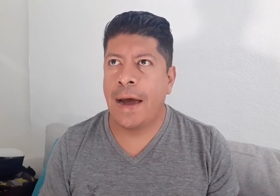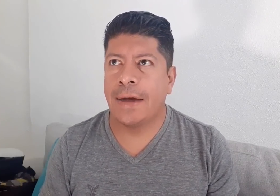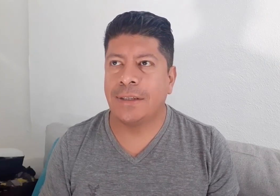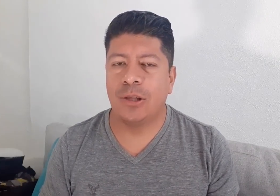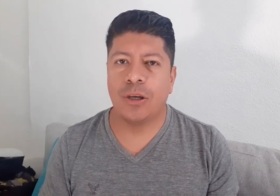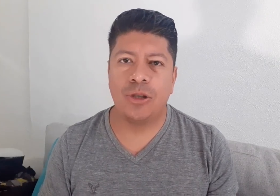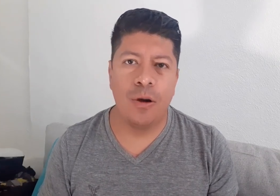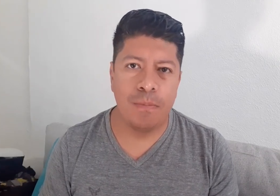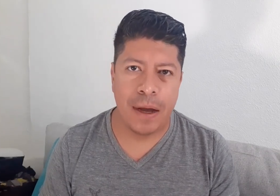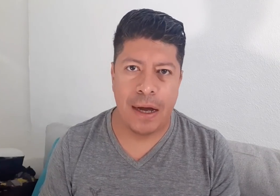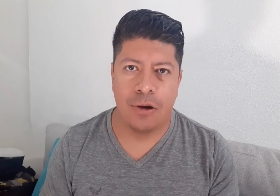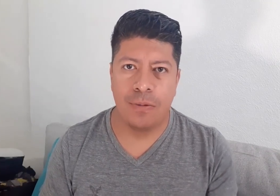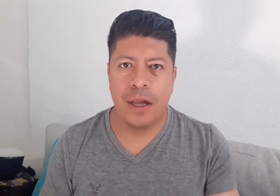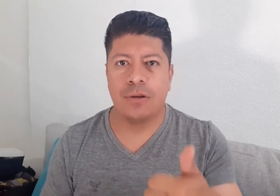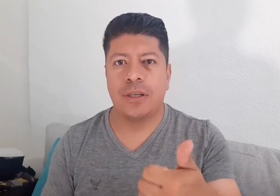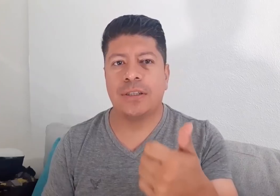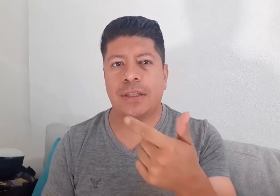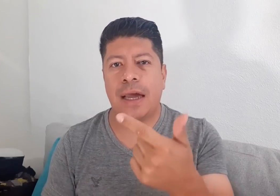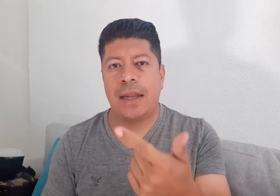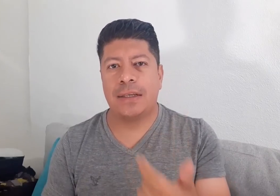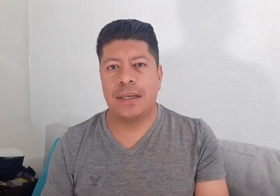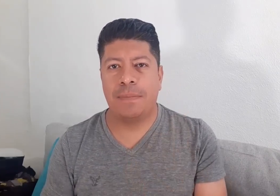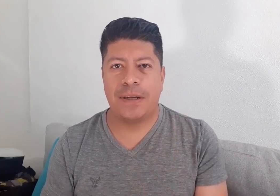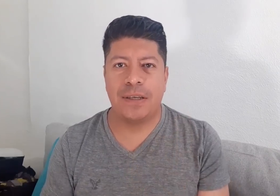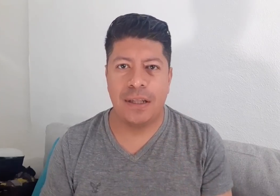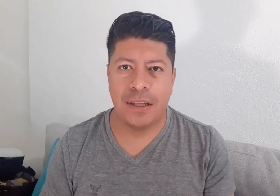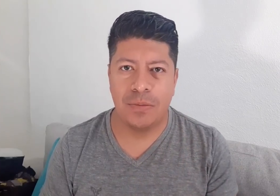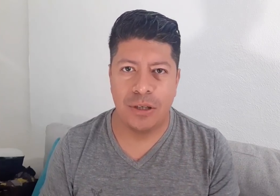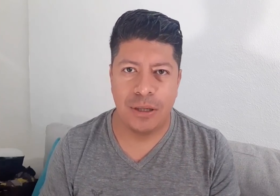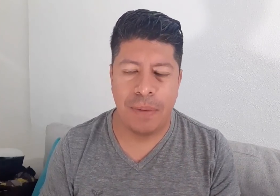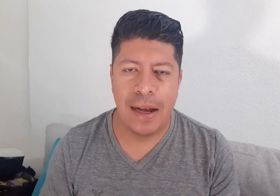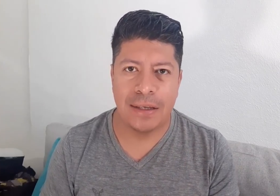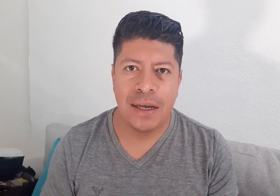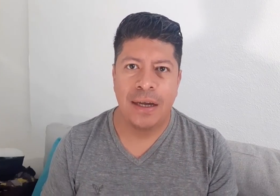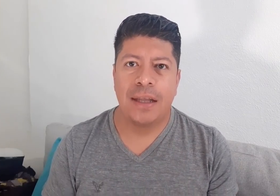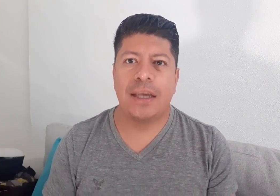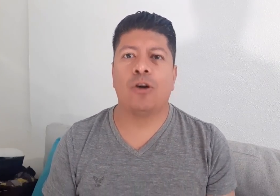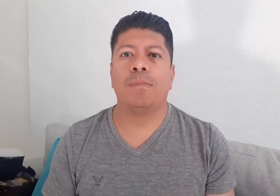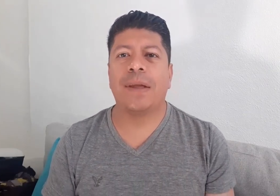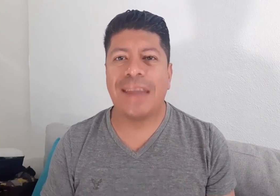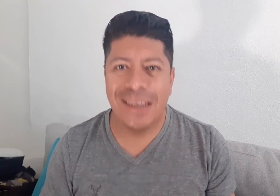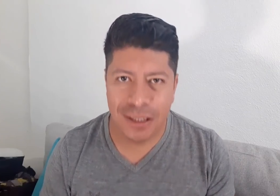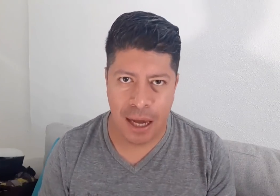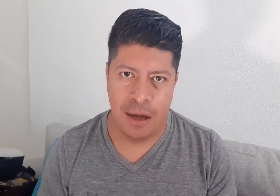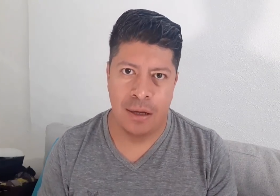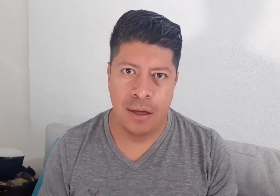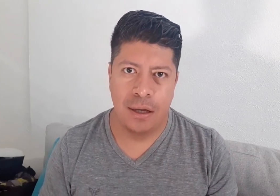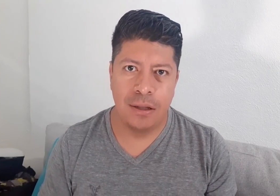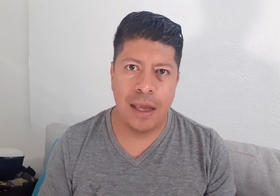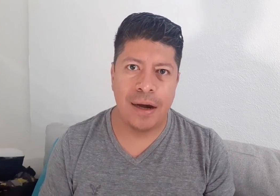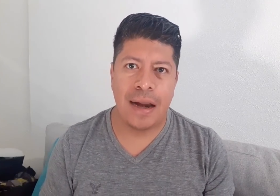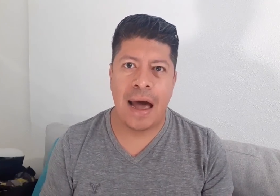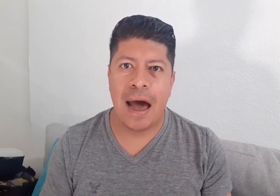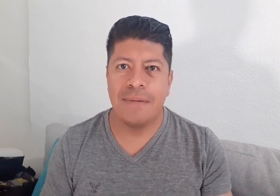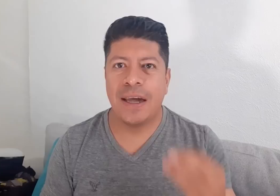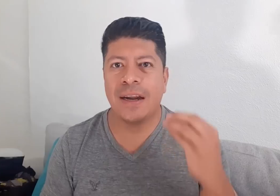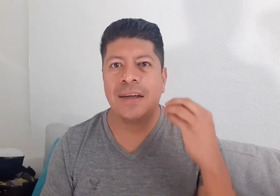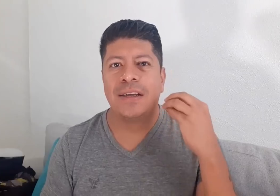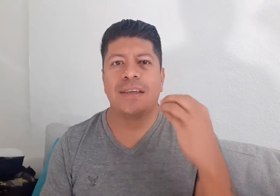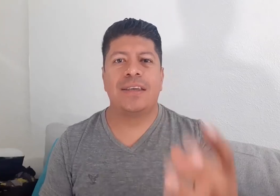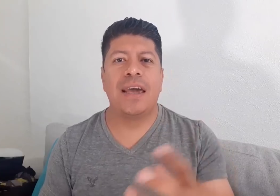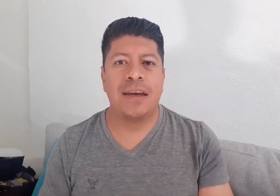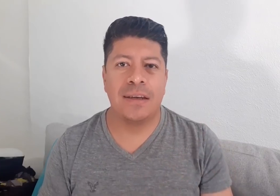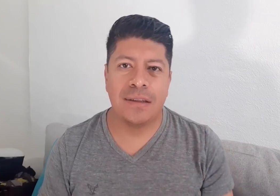una situación para gobiernos estatales y presidentes municipales de competencia interna a